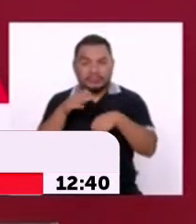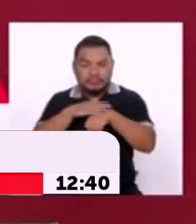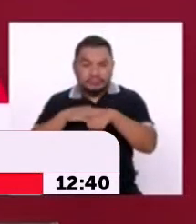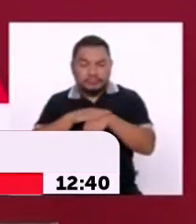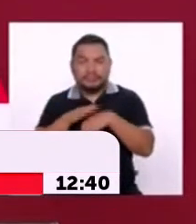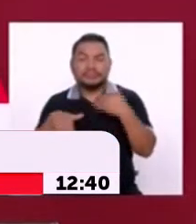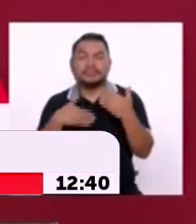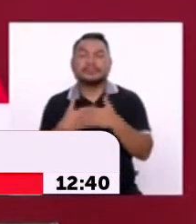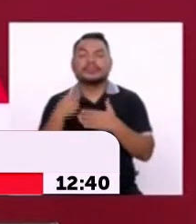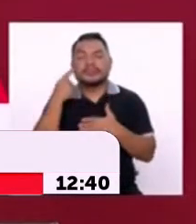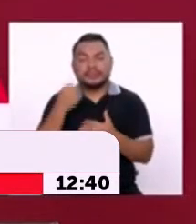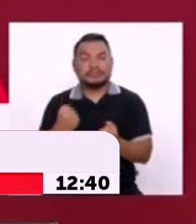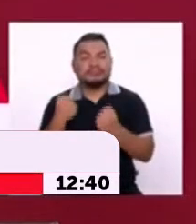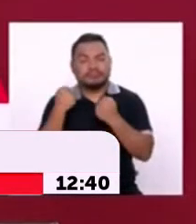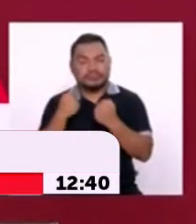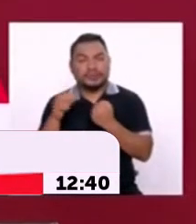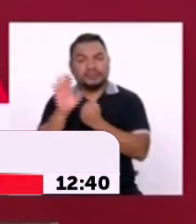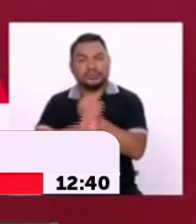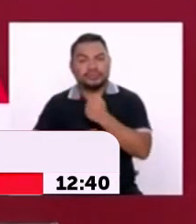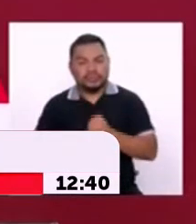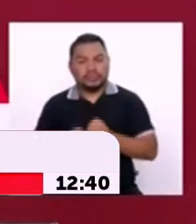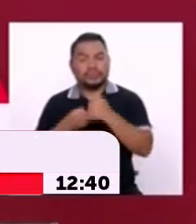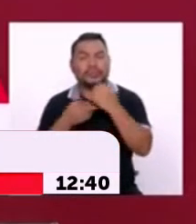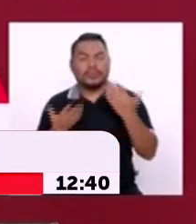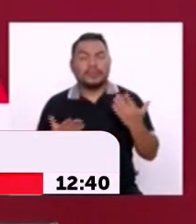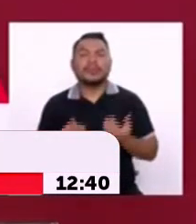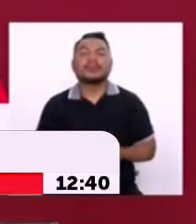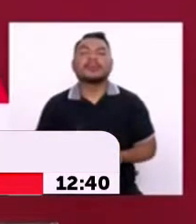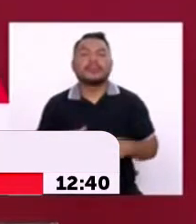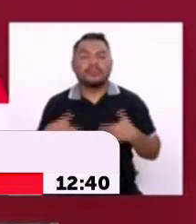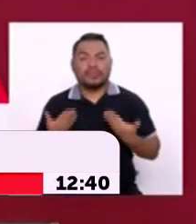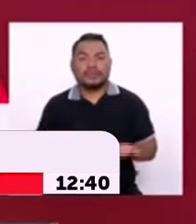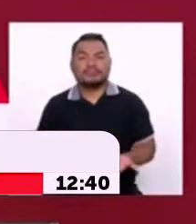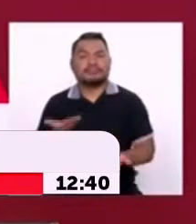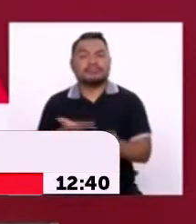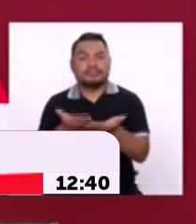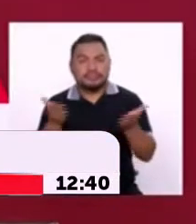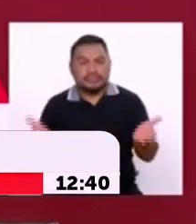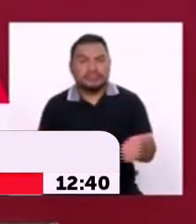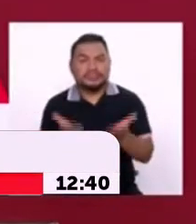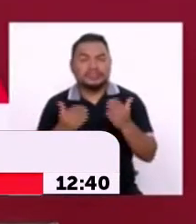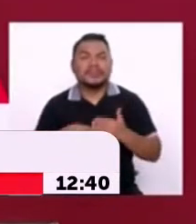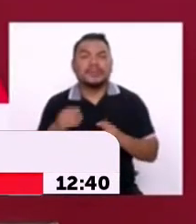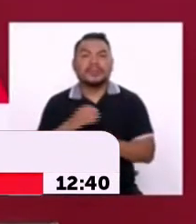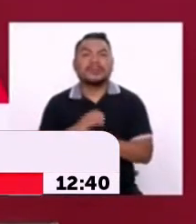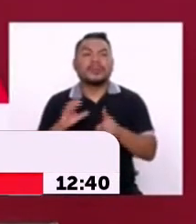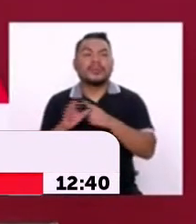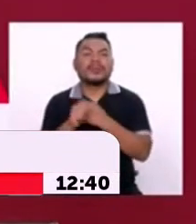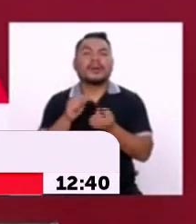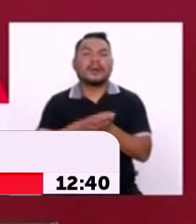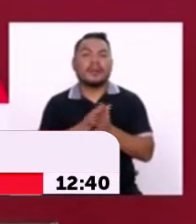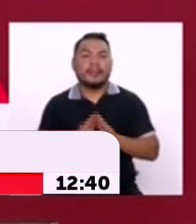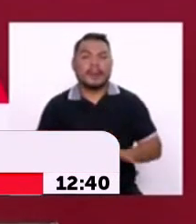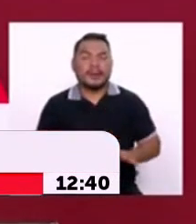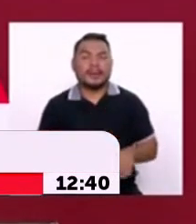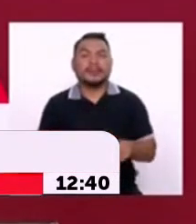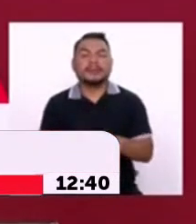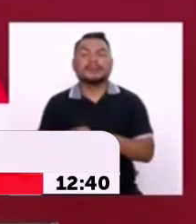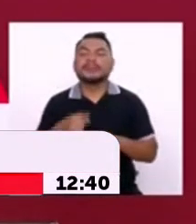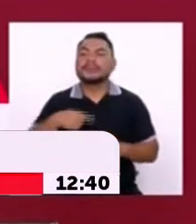de la estrategia Compunche Seguridad a fin de contribuir a promover una cultura de